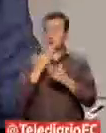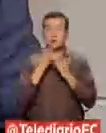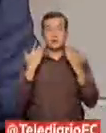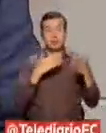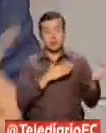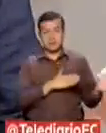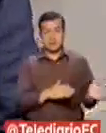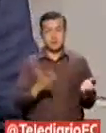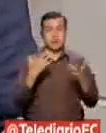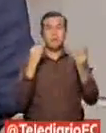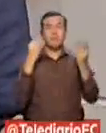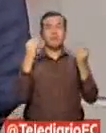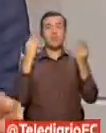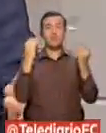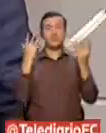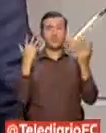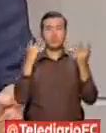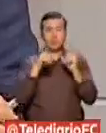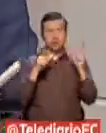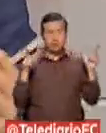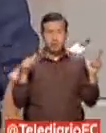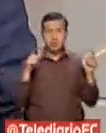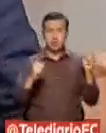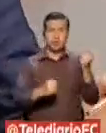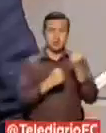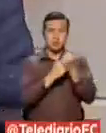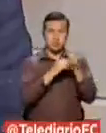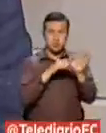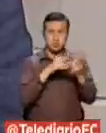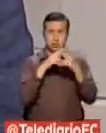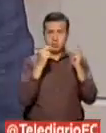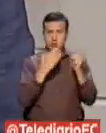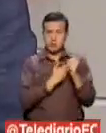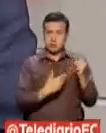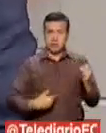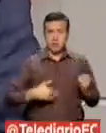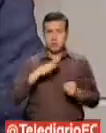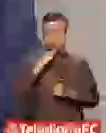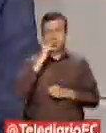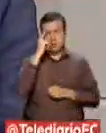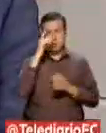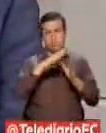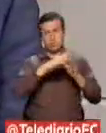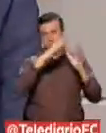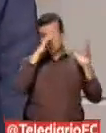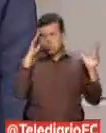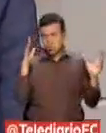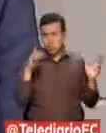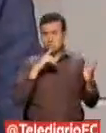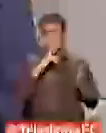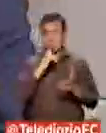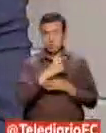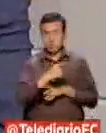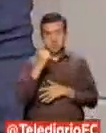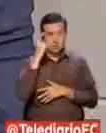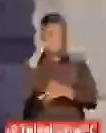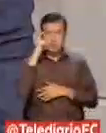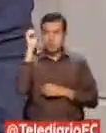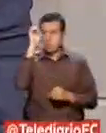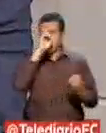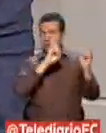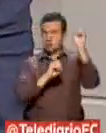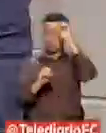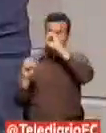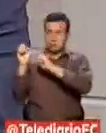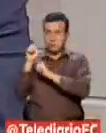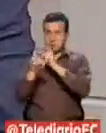la existencia de miles de troles a favor de la corriente del expresidente Rafael Correa. ¿Ustedes consideran que usted es así? Ustedes, como observadores